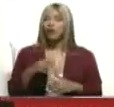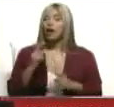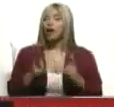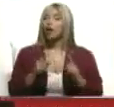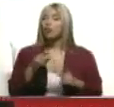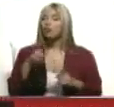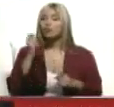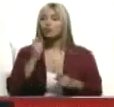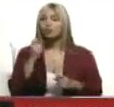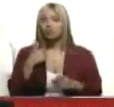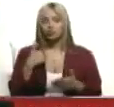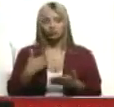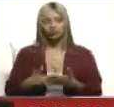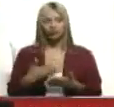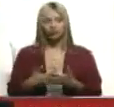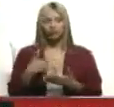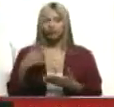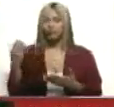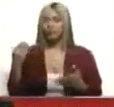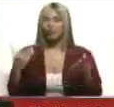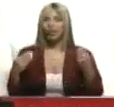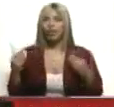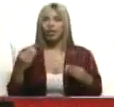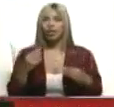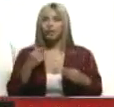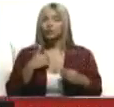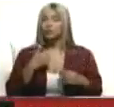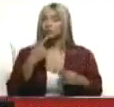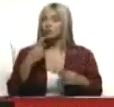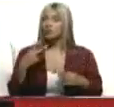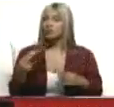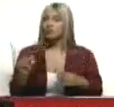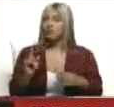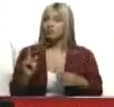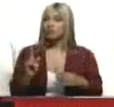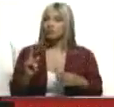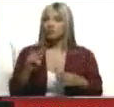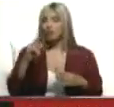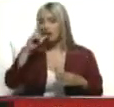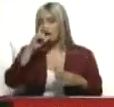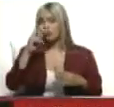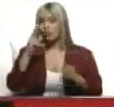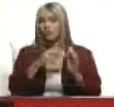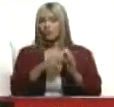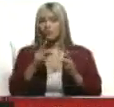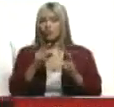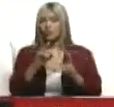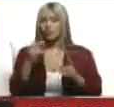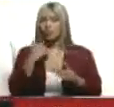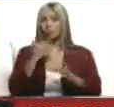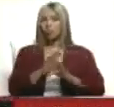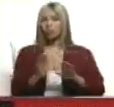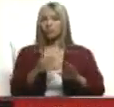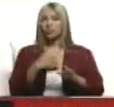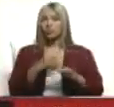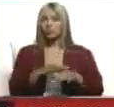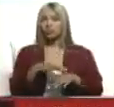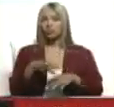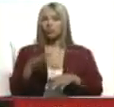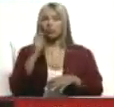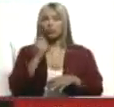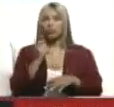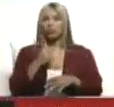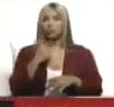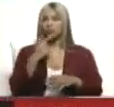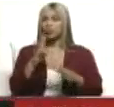Algunos de esos diputados, me consta, porque me lo han dicho, algunos de esos diputados dijeron, no, yo al año que en el 2021, ya cuando se venció, yo dejé de ser diputado